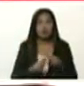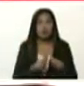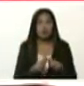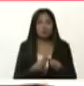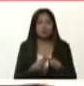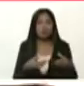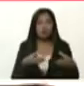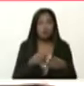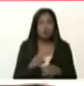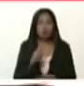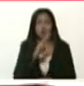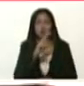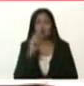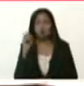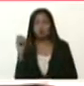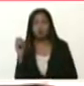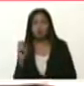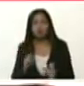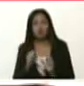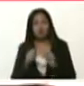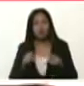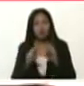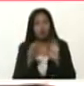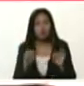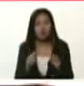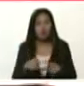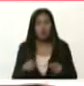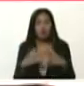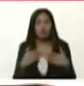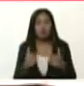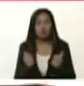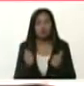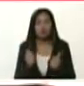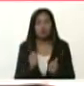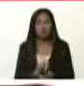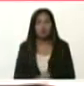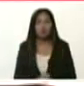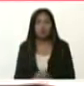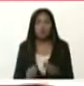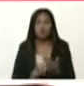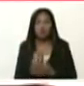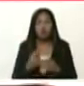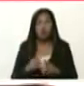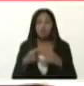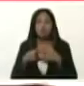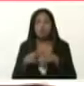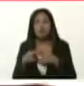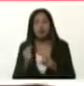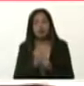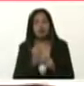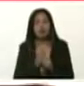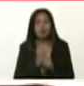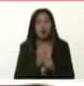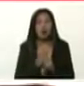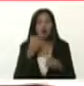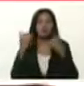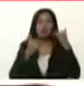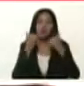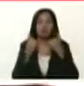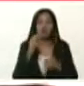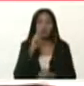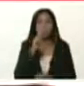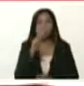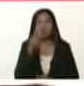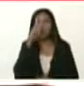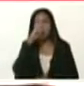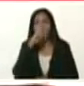la dotación de 200 planteles. En el área de salud, surge de este taller de trabajo, de celebración de 2 años